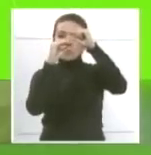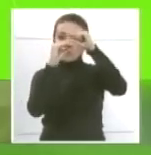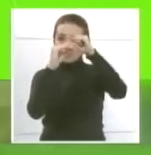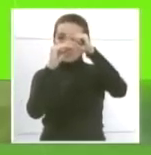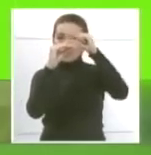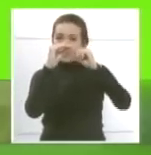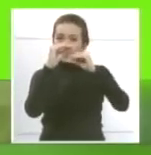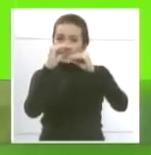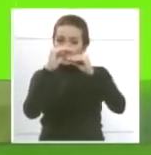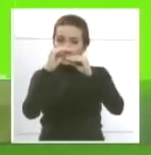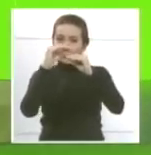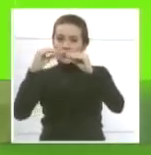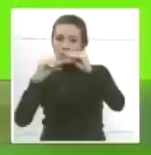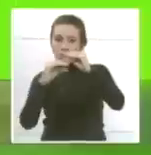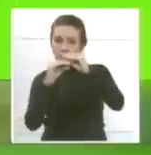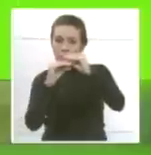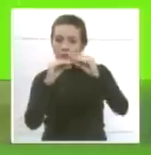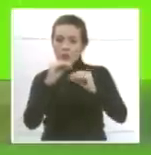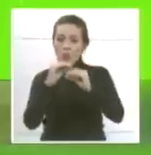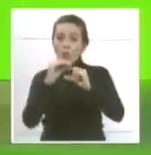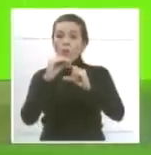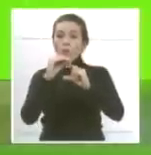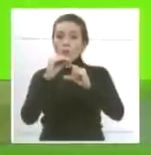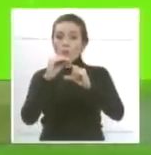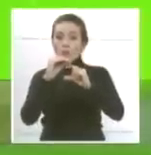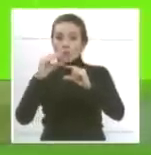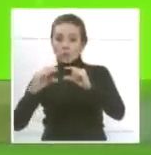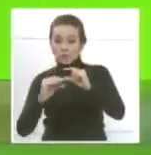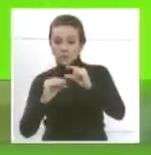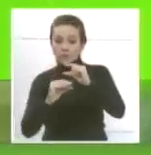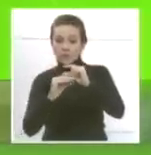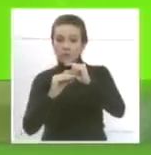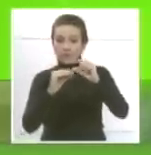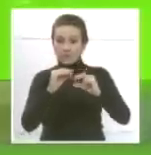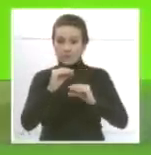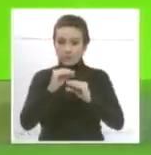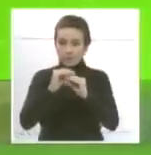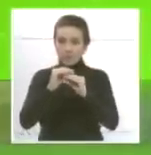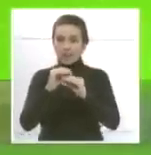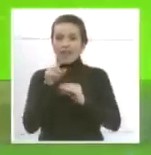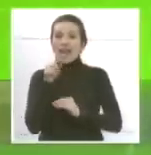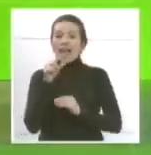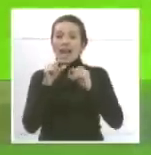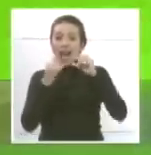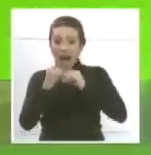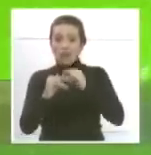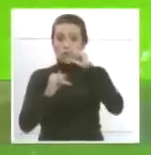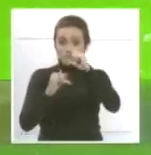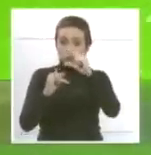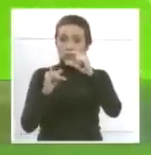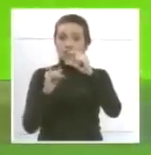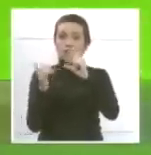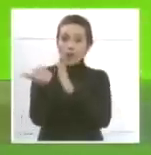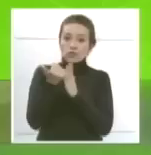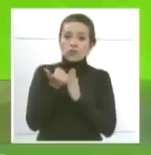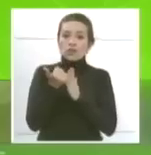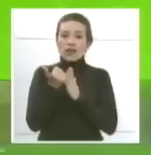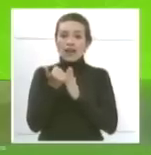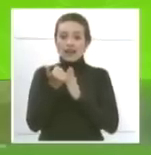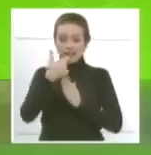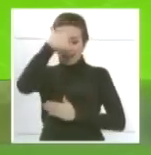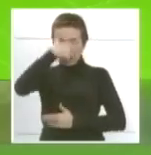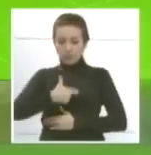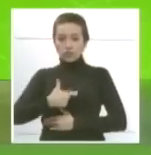amortiguador. O sea, ese es el amortiguador que permite la maravillosa cualidad de la columna de tener una